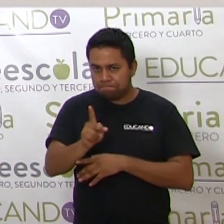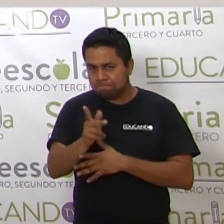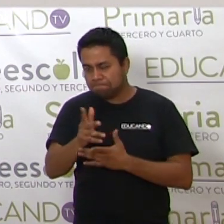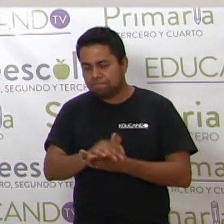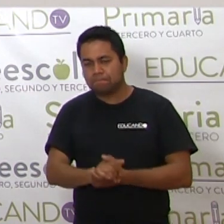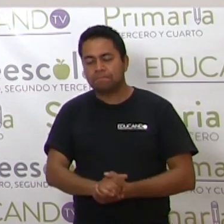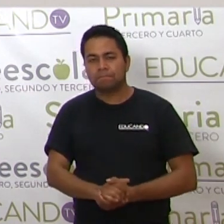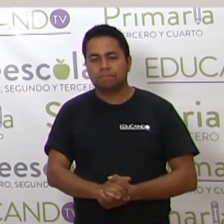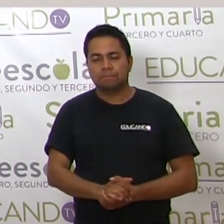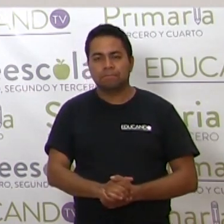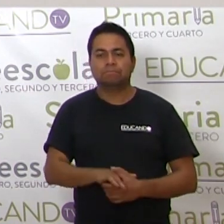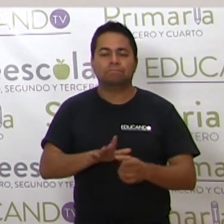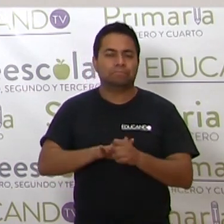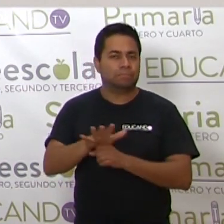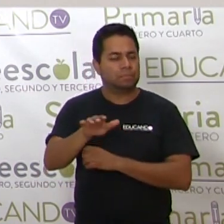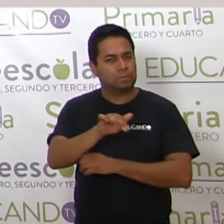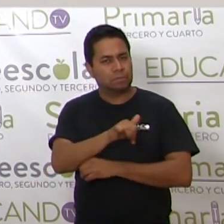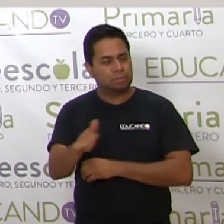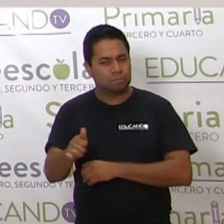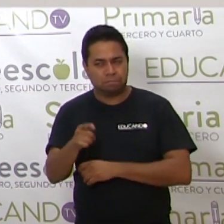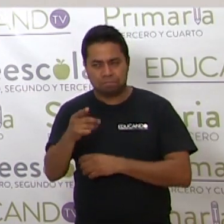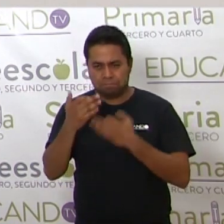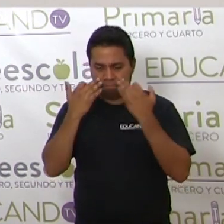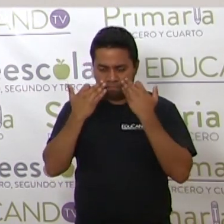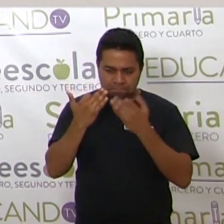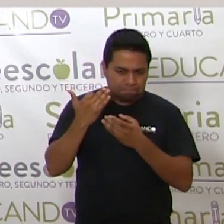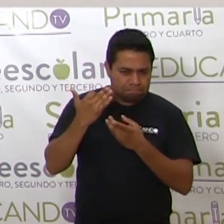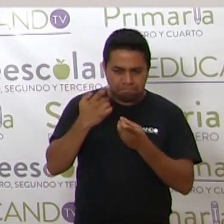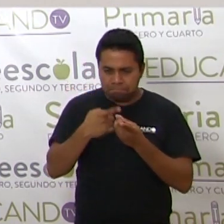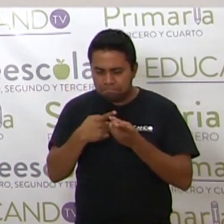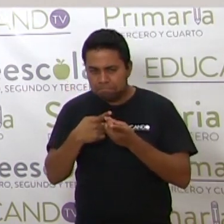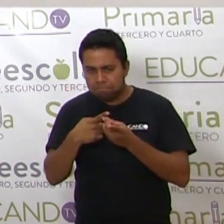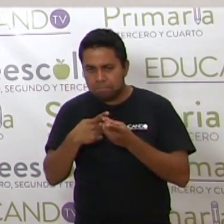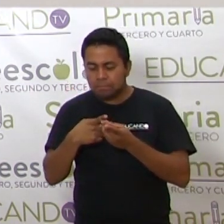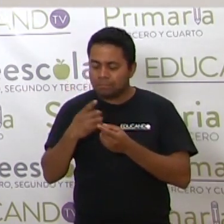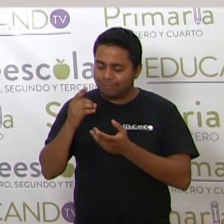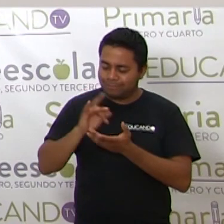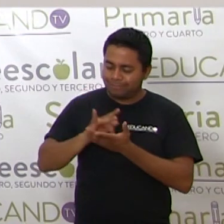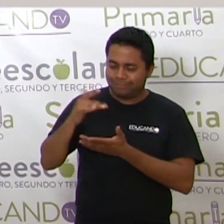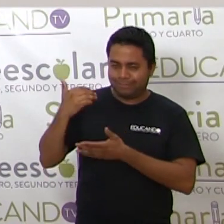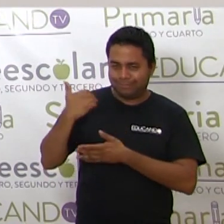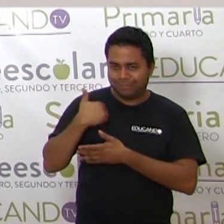cual más donde la vez a gracias